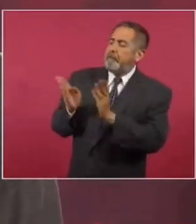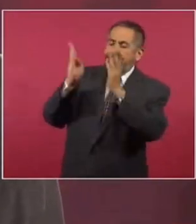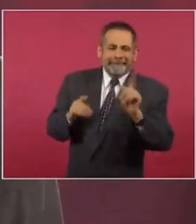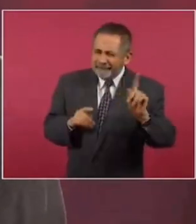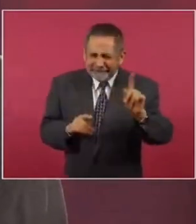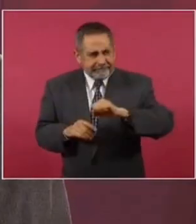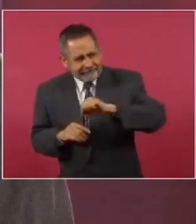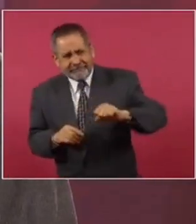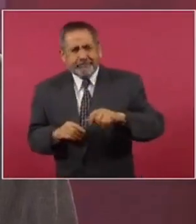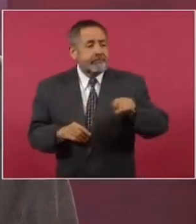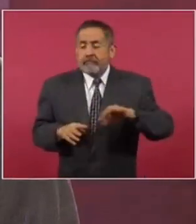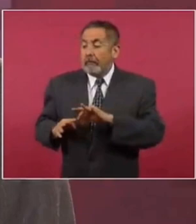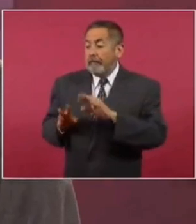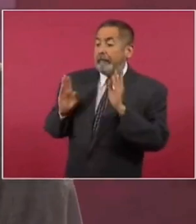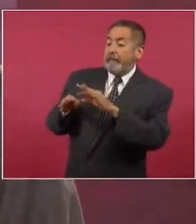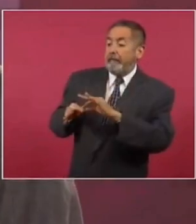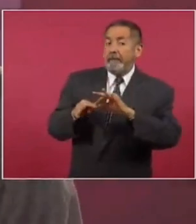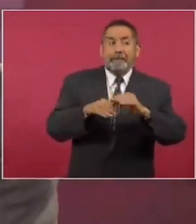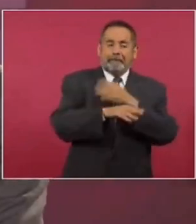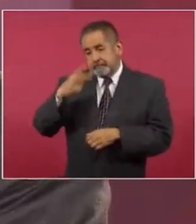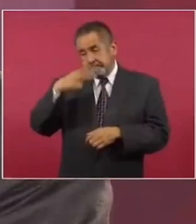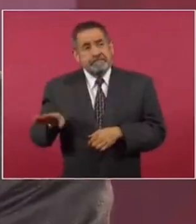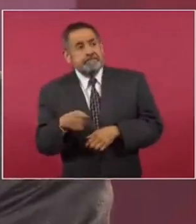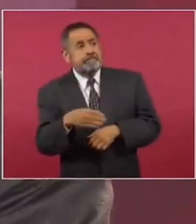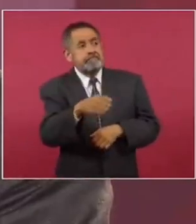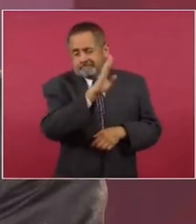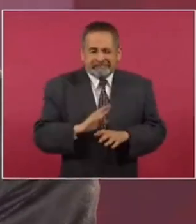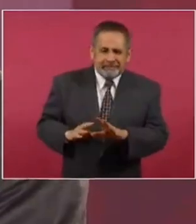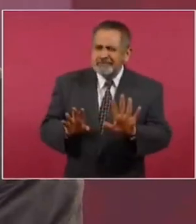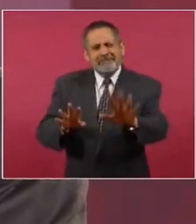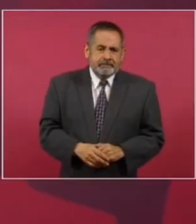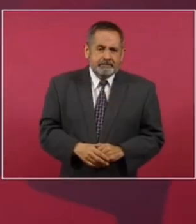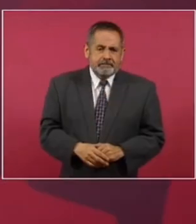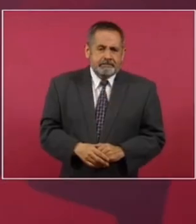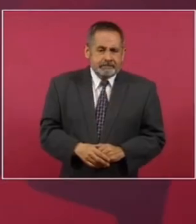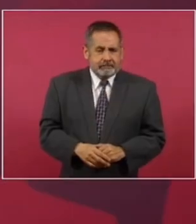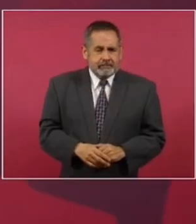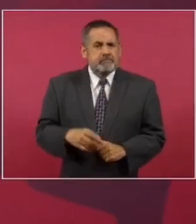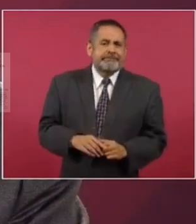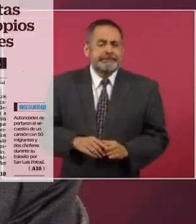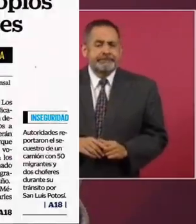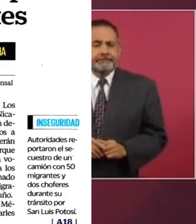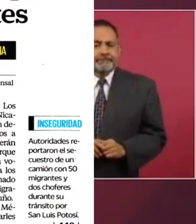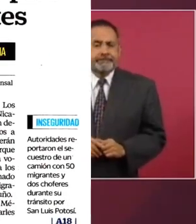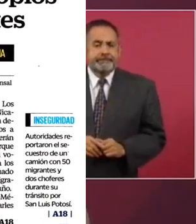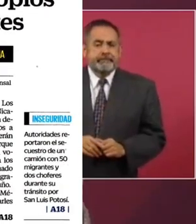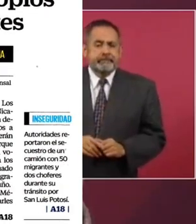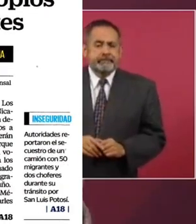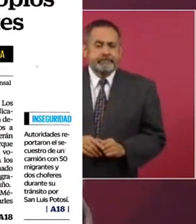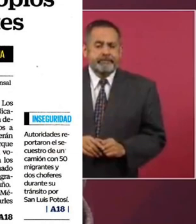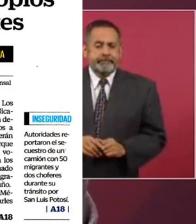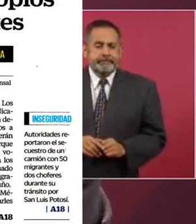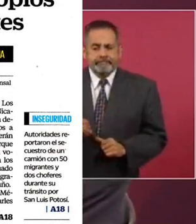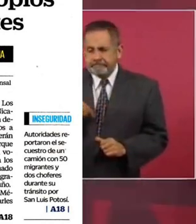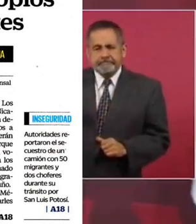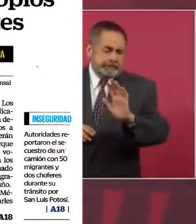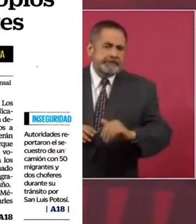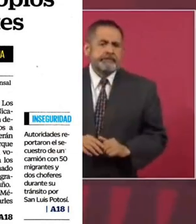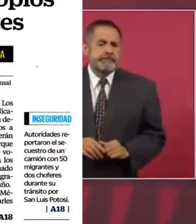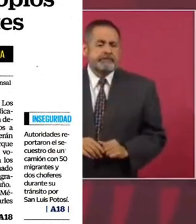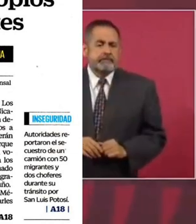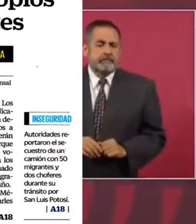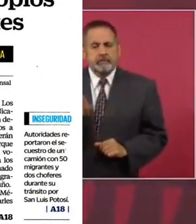por los traficantes, por los coyotes, por los polleros. Corren muchos riesgos. Nosotros estamos cuidando el que se les respeten sus derechos